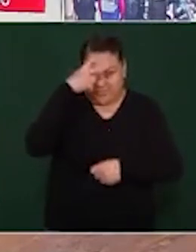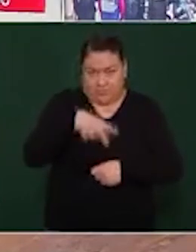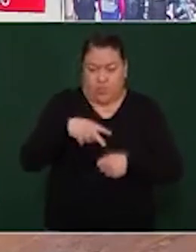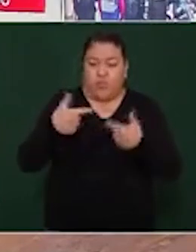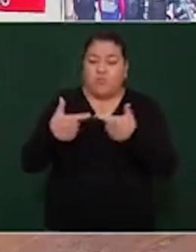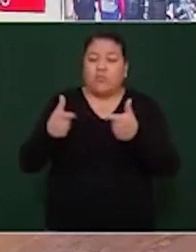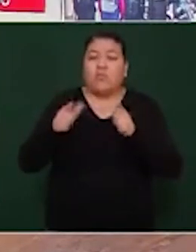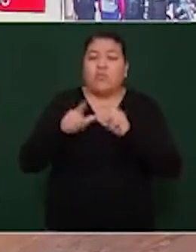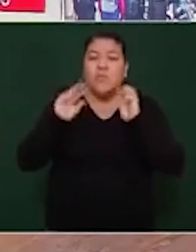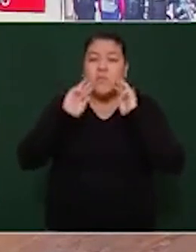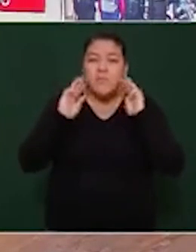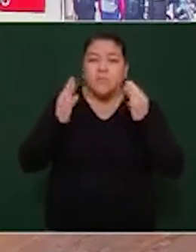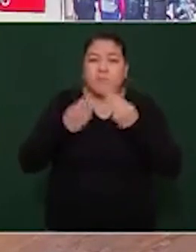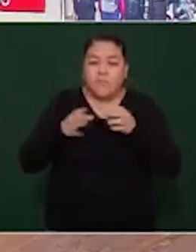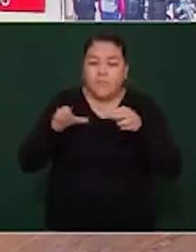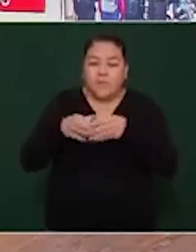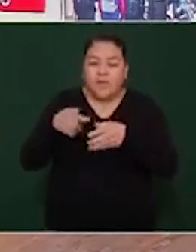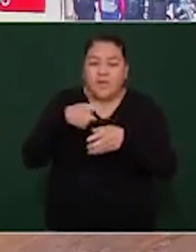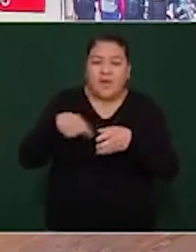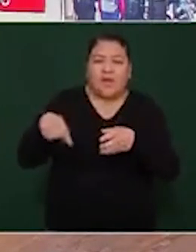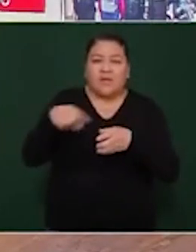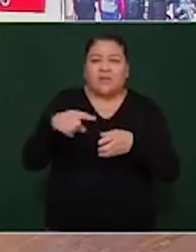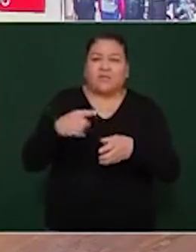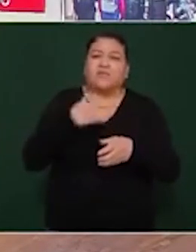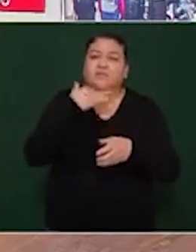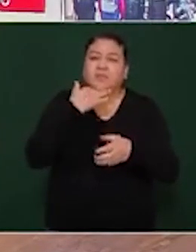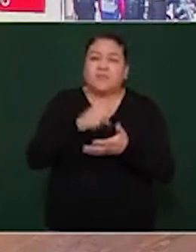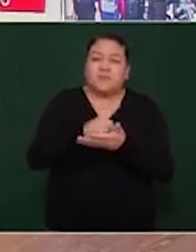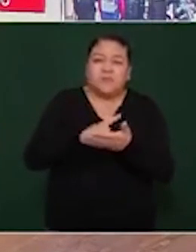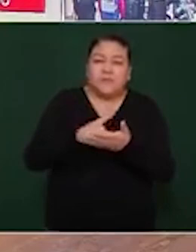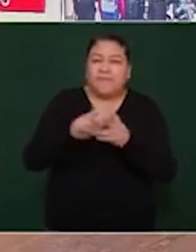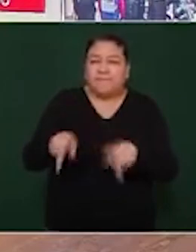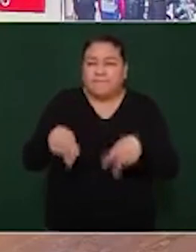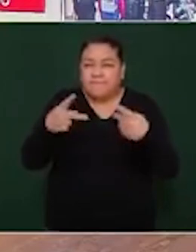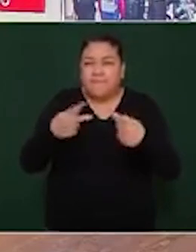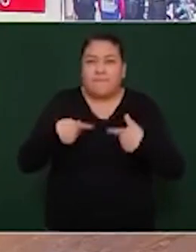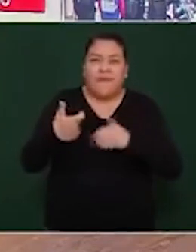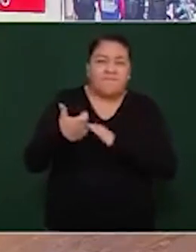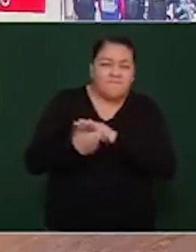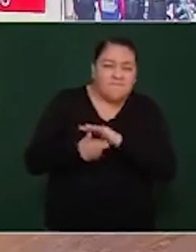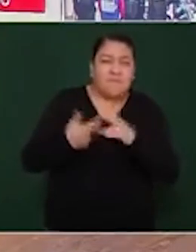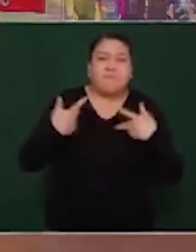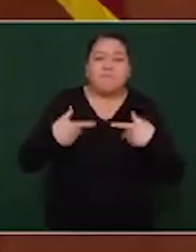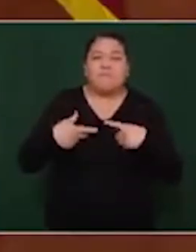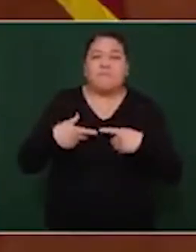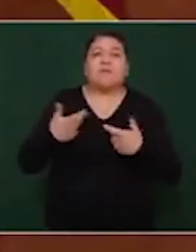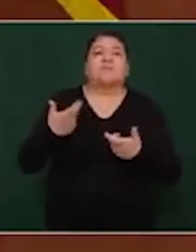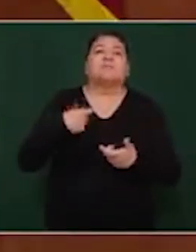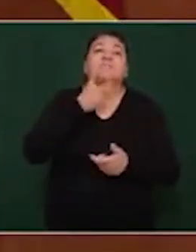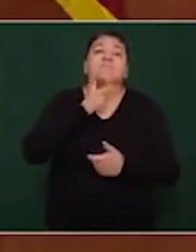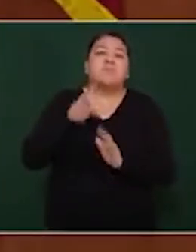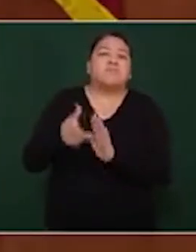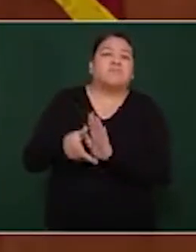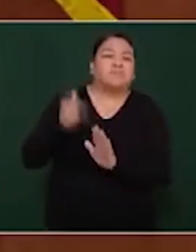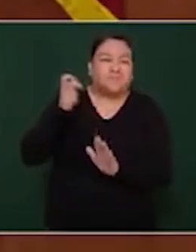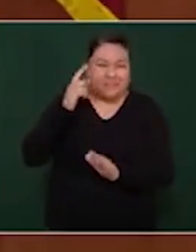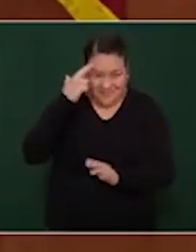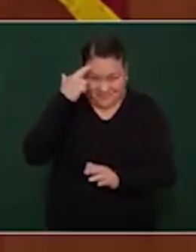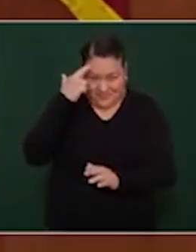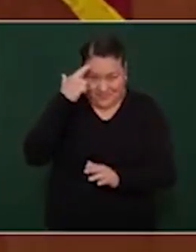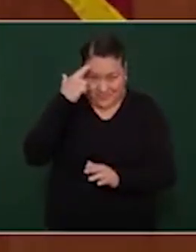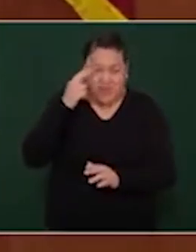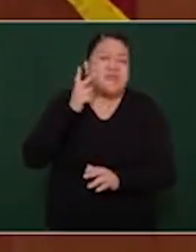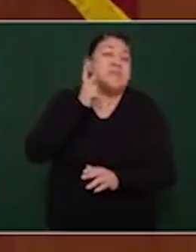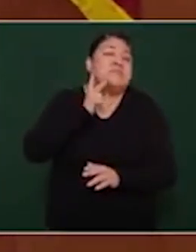banda dedicada al tráfico de drogas, extorsión y extracción ilegal de hidrocarburos, el Huachicol. Fue